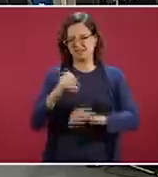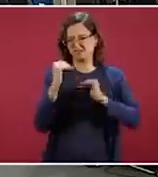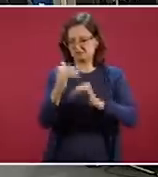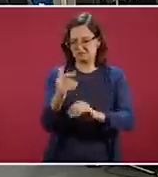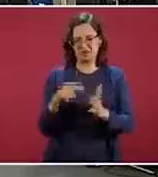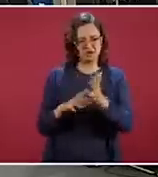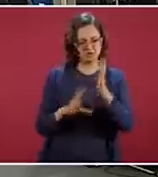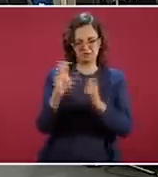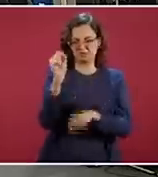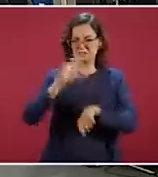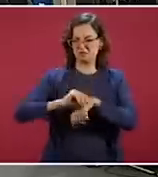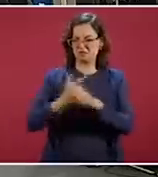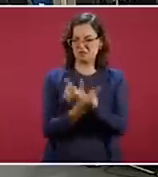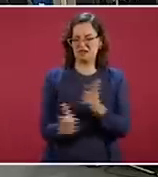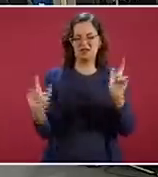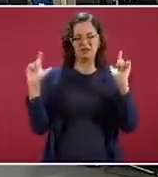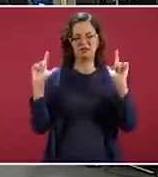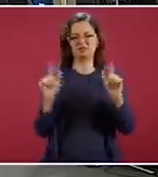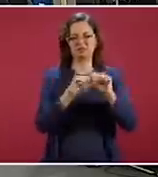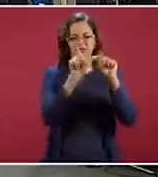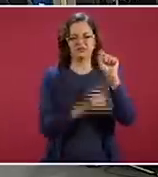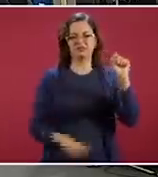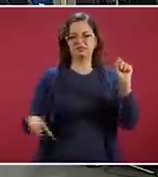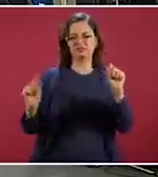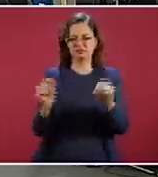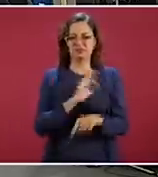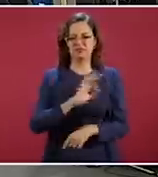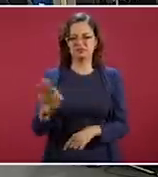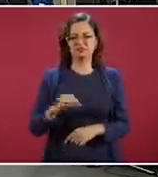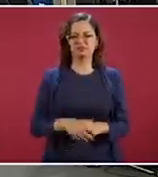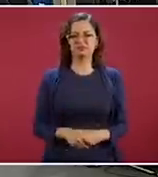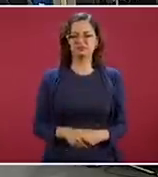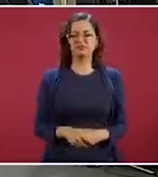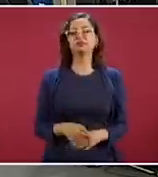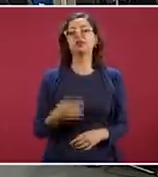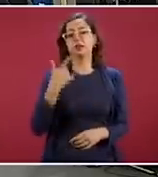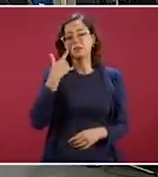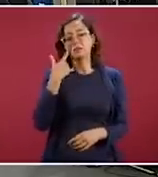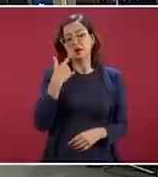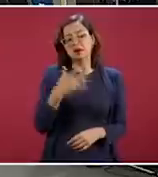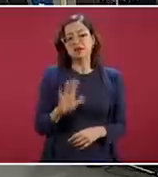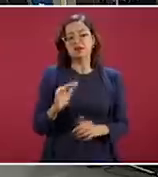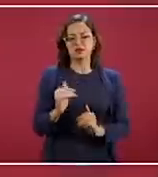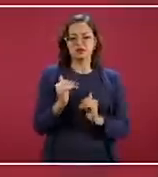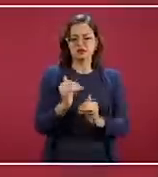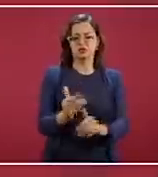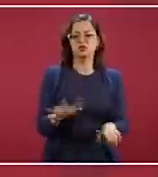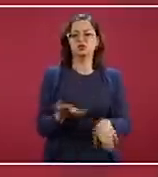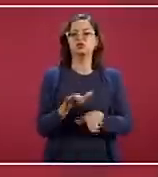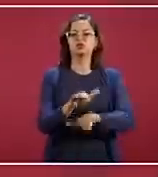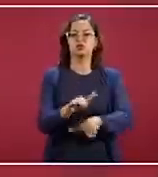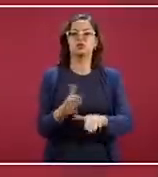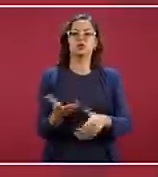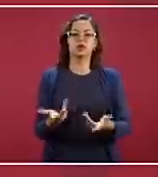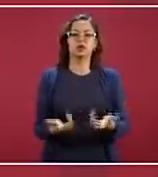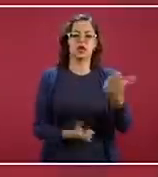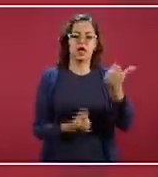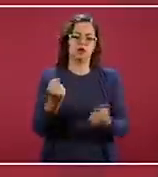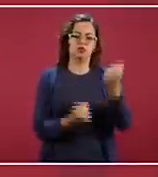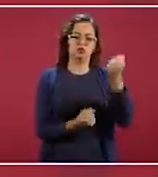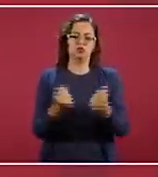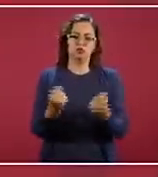Constitución por todo el territorio nacional, pero hay alguna restricción en relación al parque